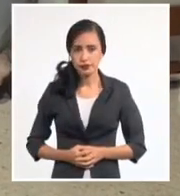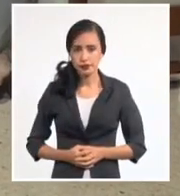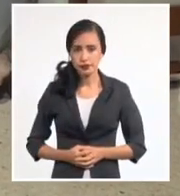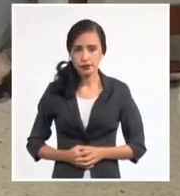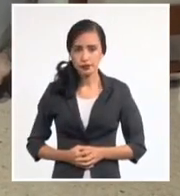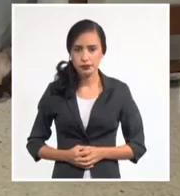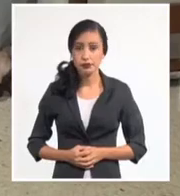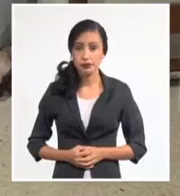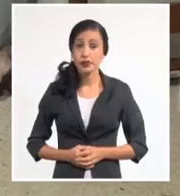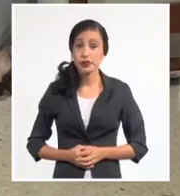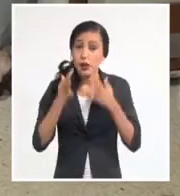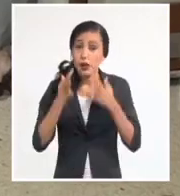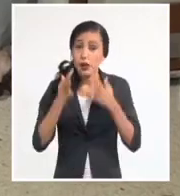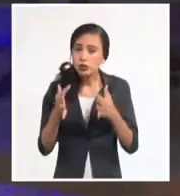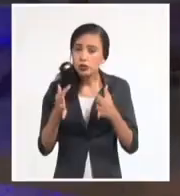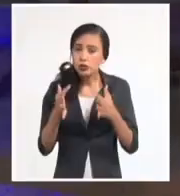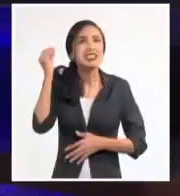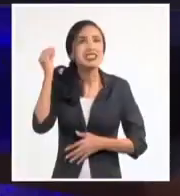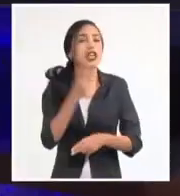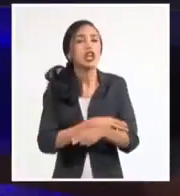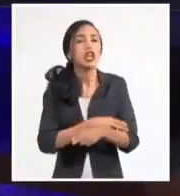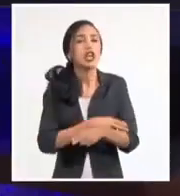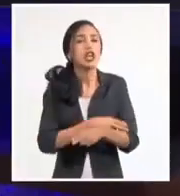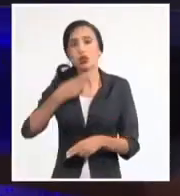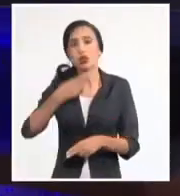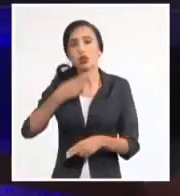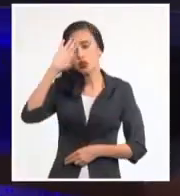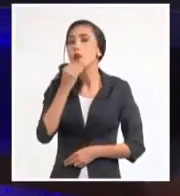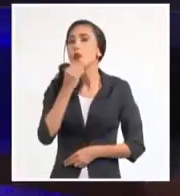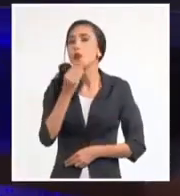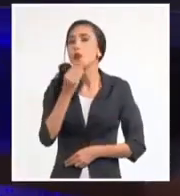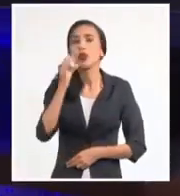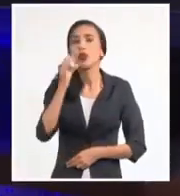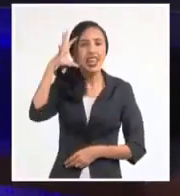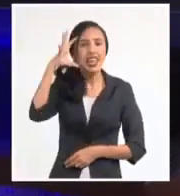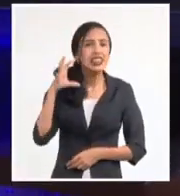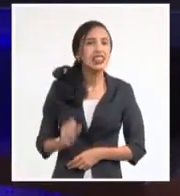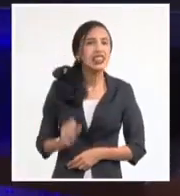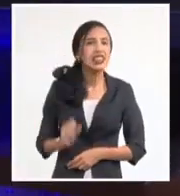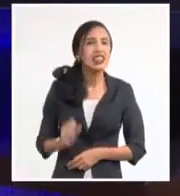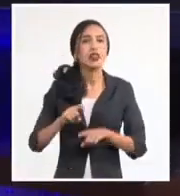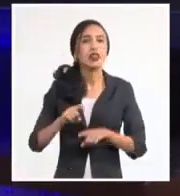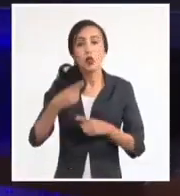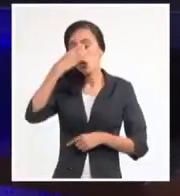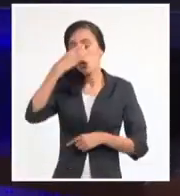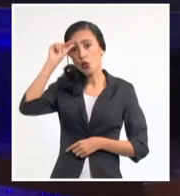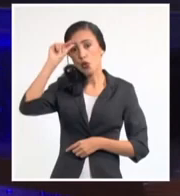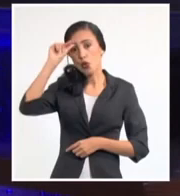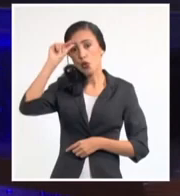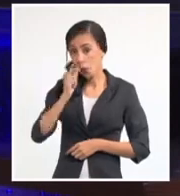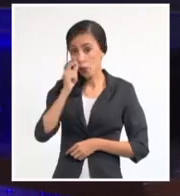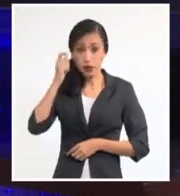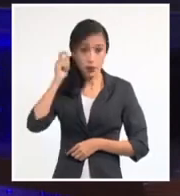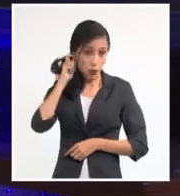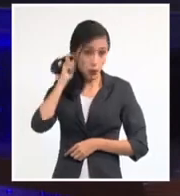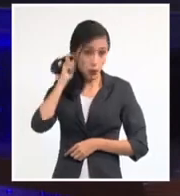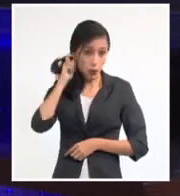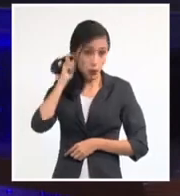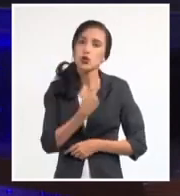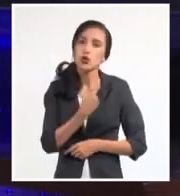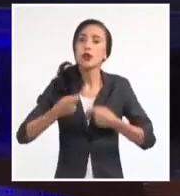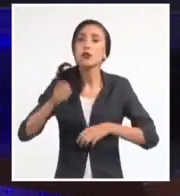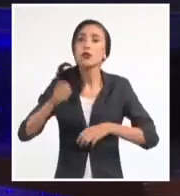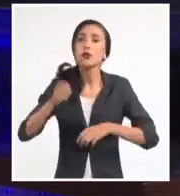de la historia para poder defender de verdad las razones que nos asisten a las cubanas y los cubanos, defender nuestra patria,